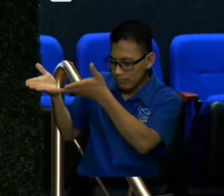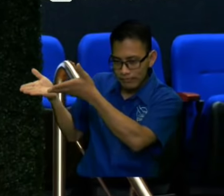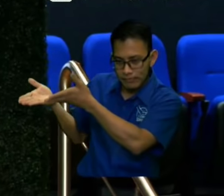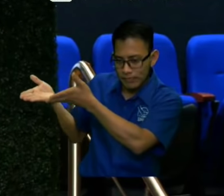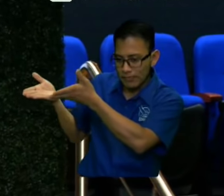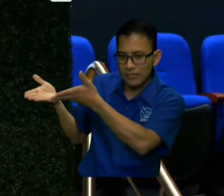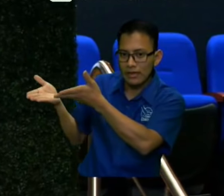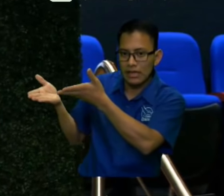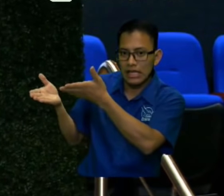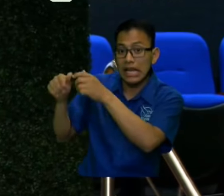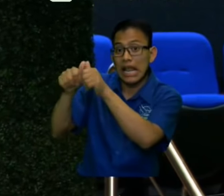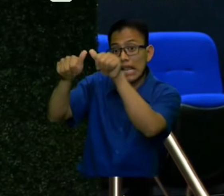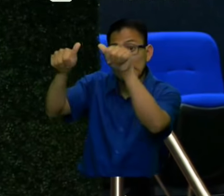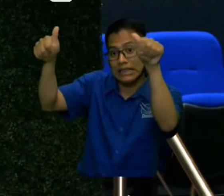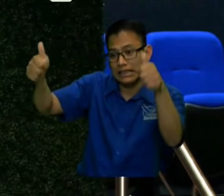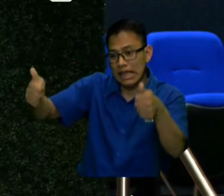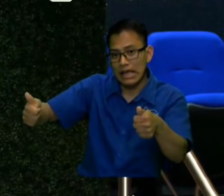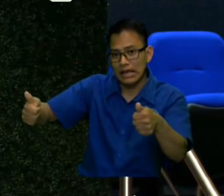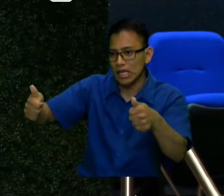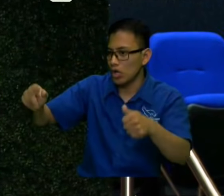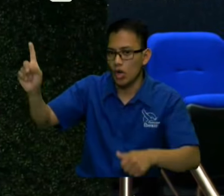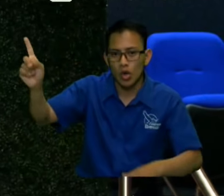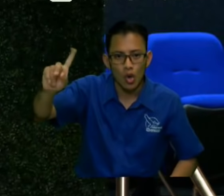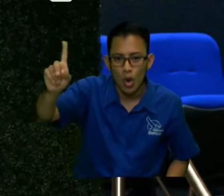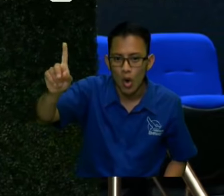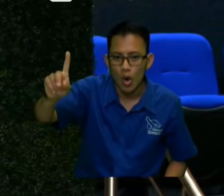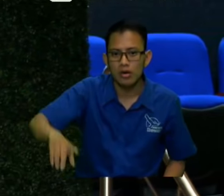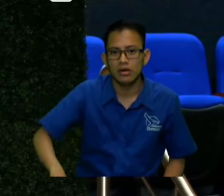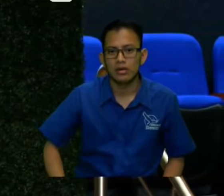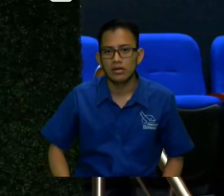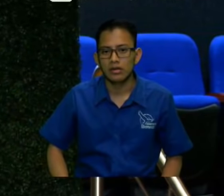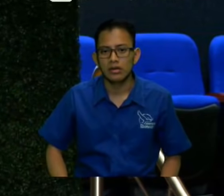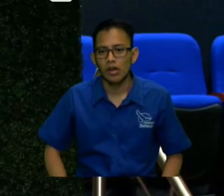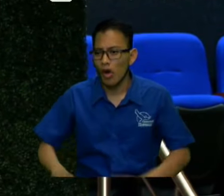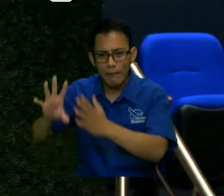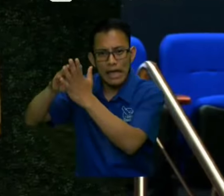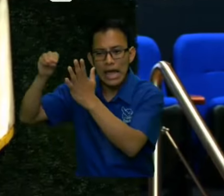Para el altar son otras cosas, ¿no? Entonces no nos podemos conformar al mundo.